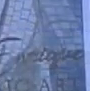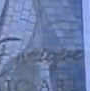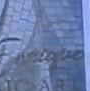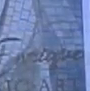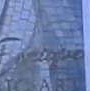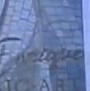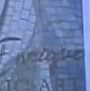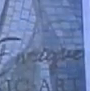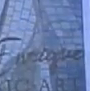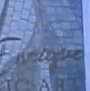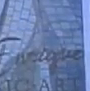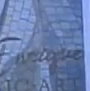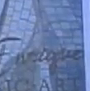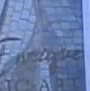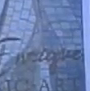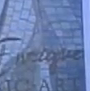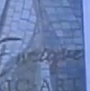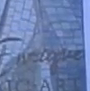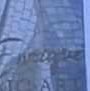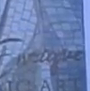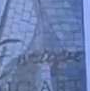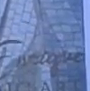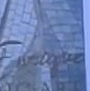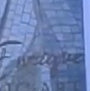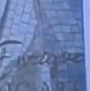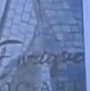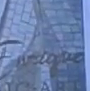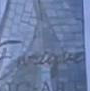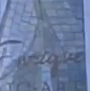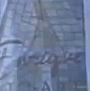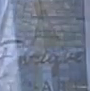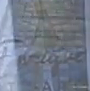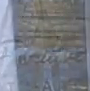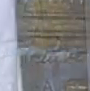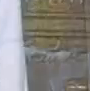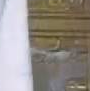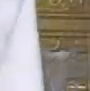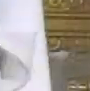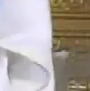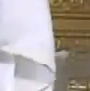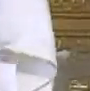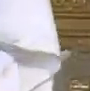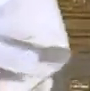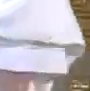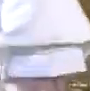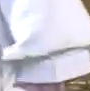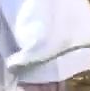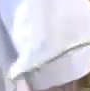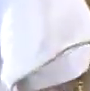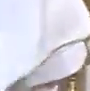hizo tanto bien a tu pueblo. Por Cristo nuestro Señor. Amén.